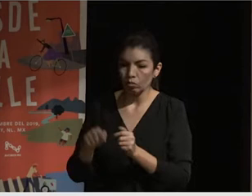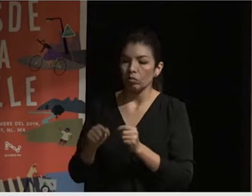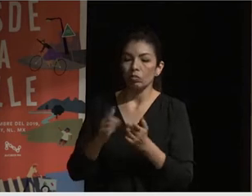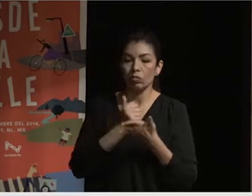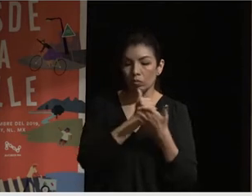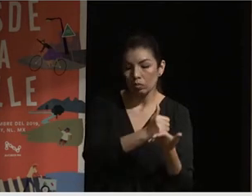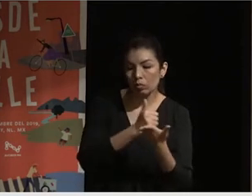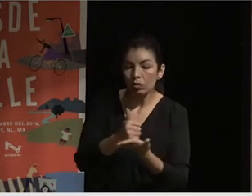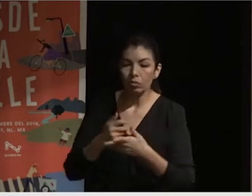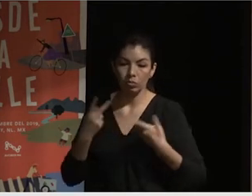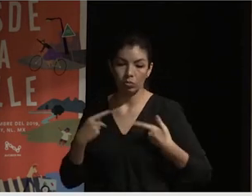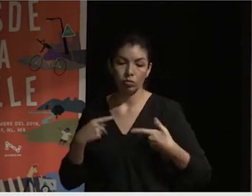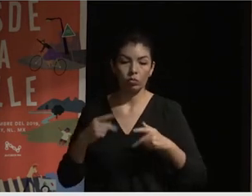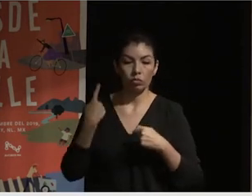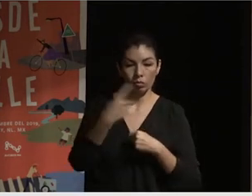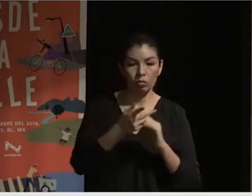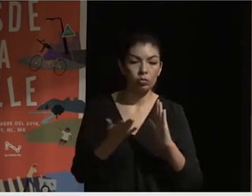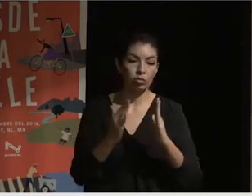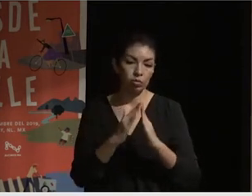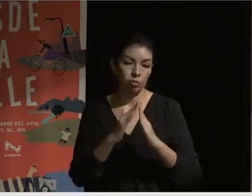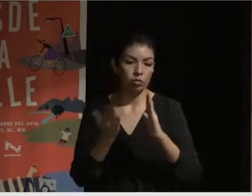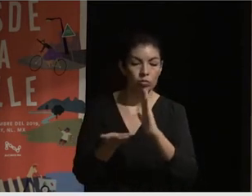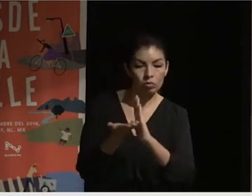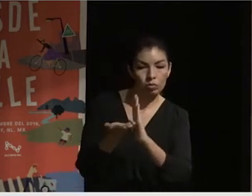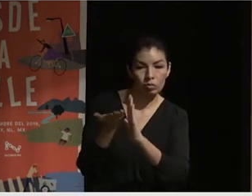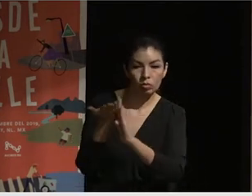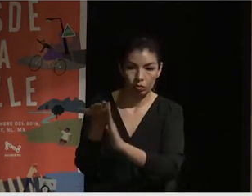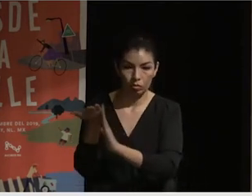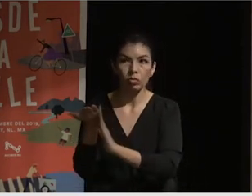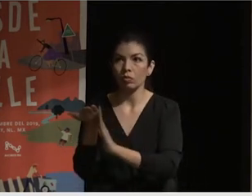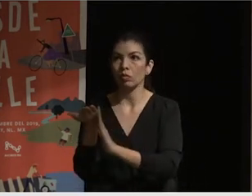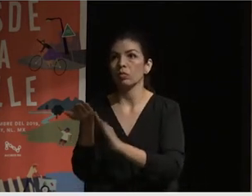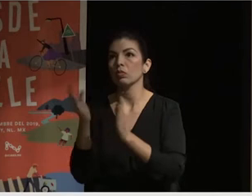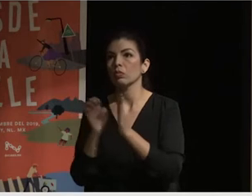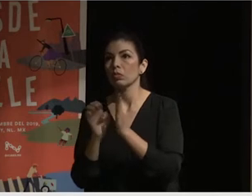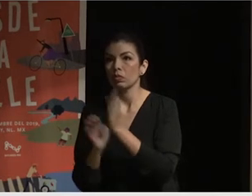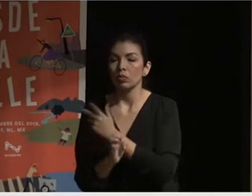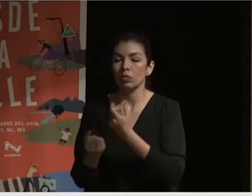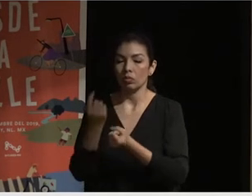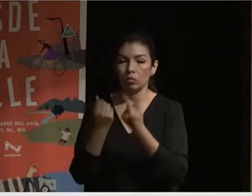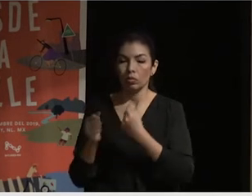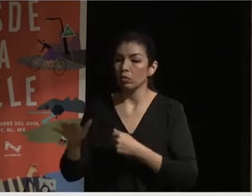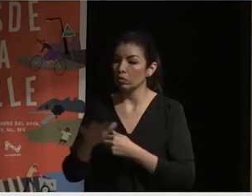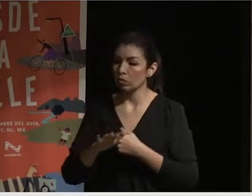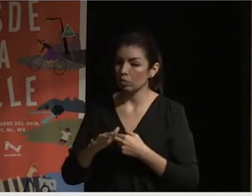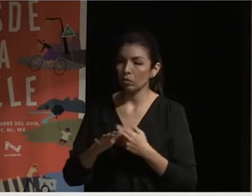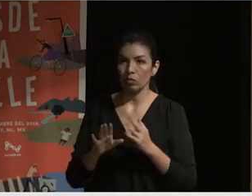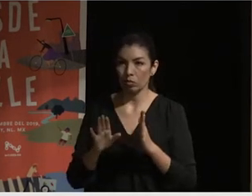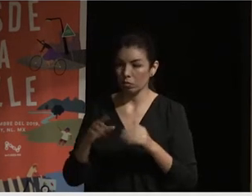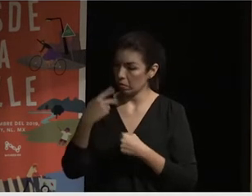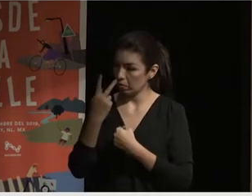en las que se distribuyen las viviendas por sorteo y se mantiene la propiedad colectiva. Yo hice un trabajo de mapeo En Uruguay estamos hablando